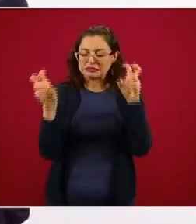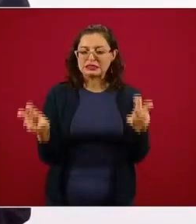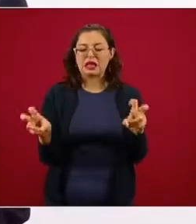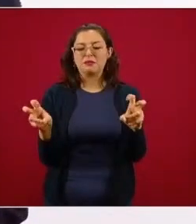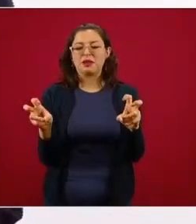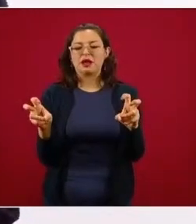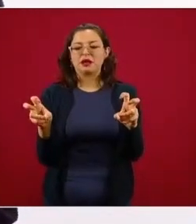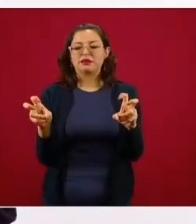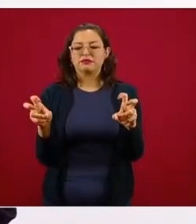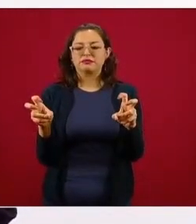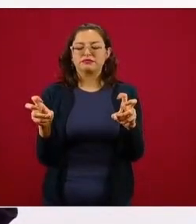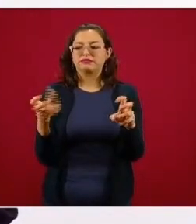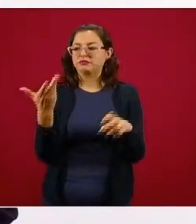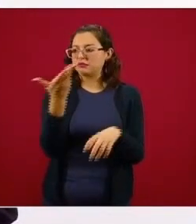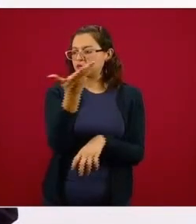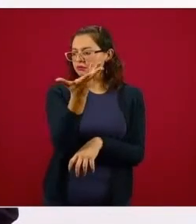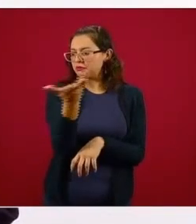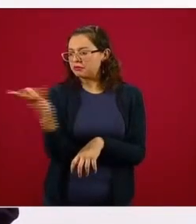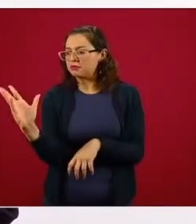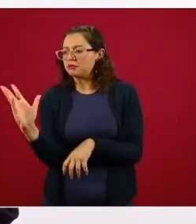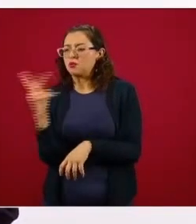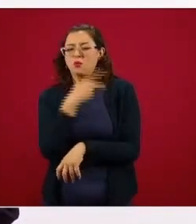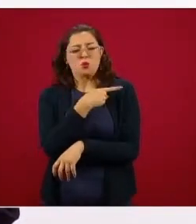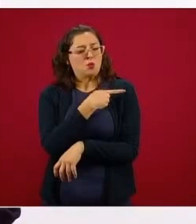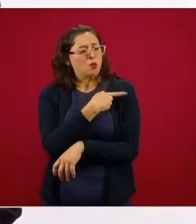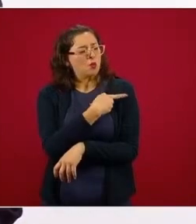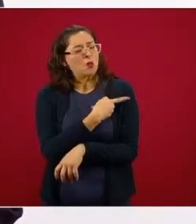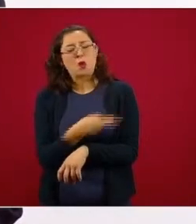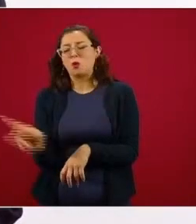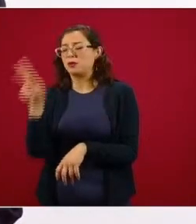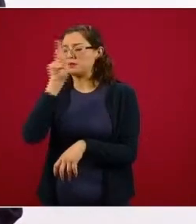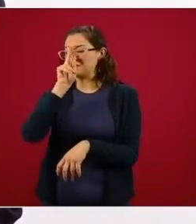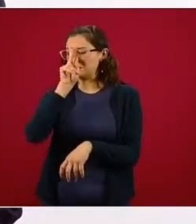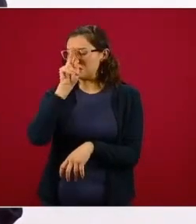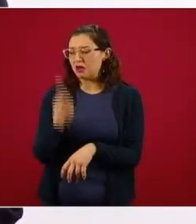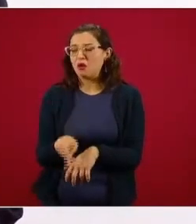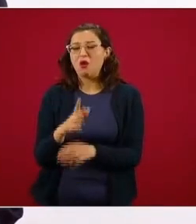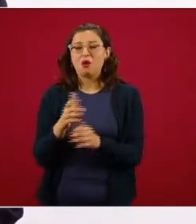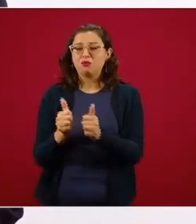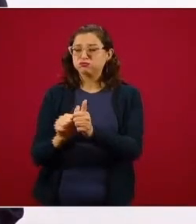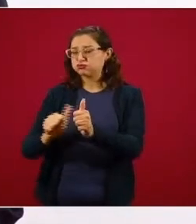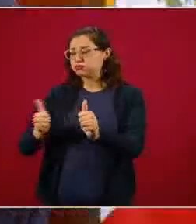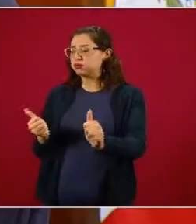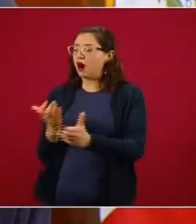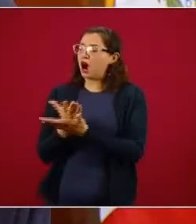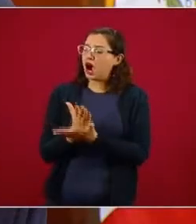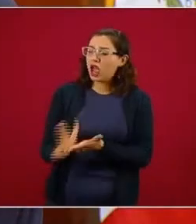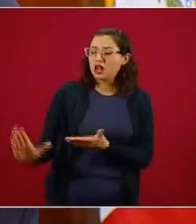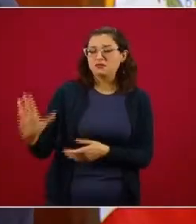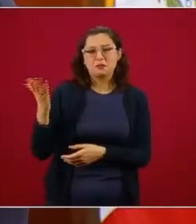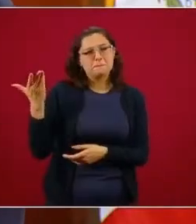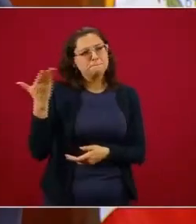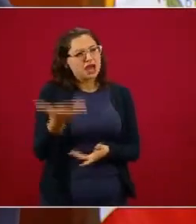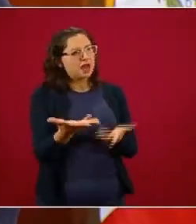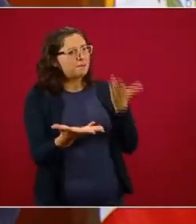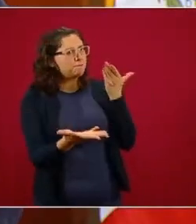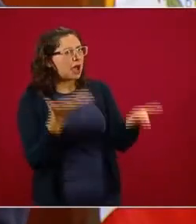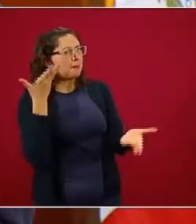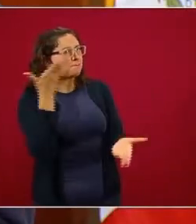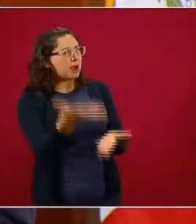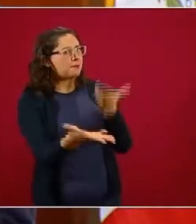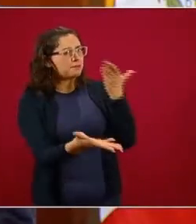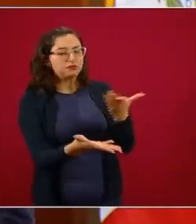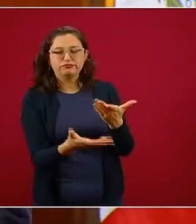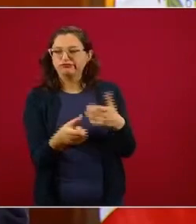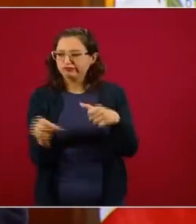atender las demandas de los más pobres y marginados, en el entendido de que